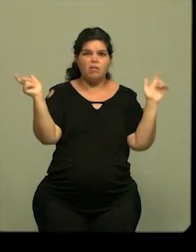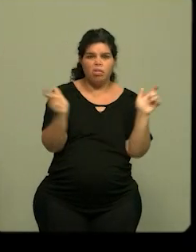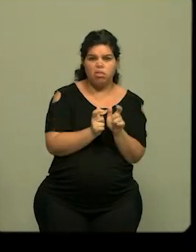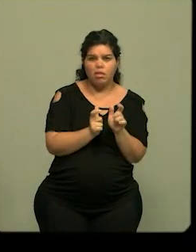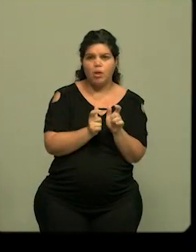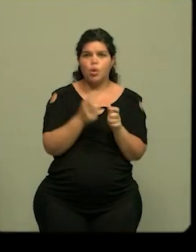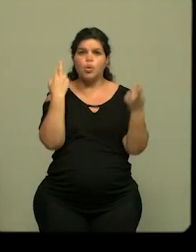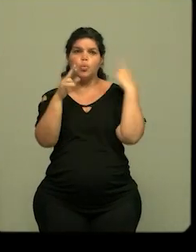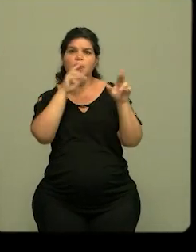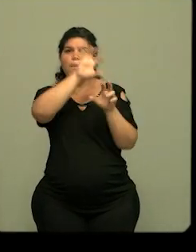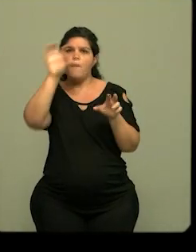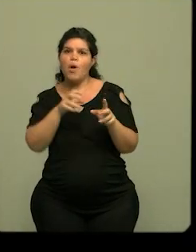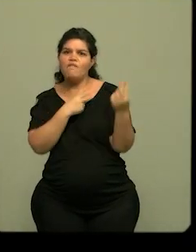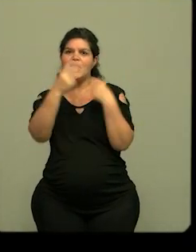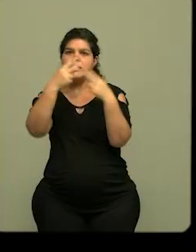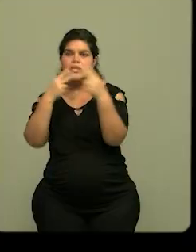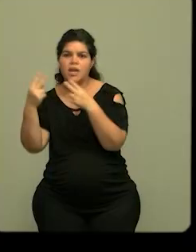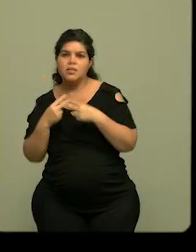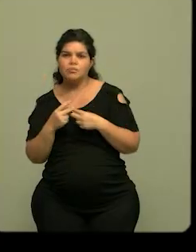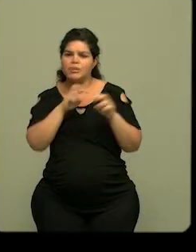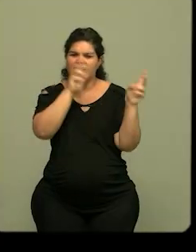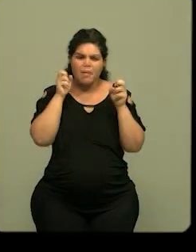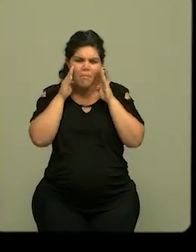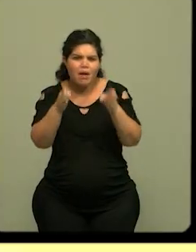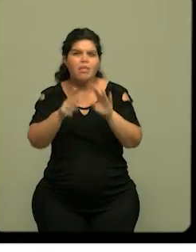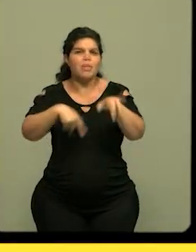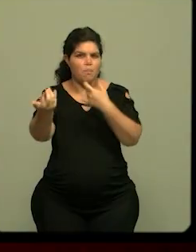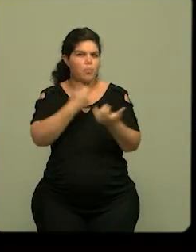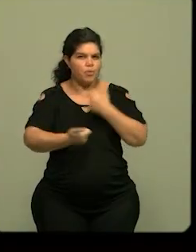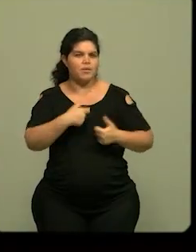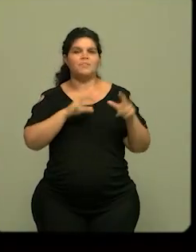interno. ¿Cómo se trabaja en esos casos? Enseguida me contás, ¿sí? Perfecto.